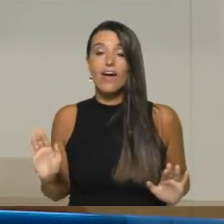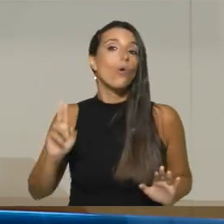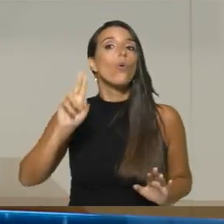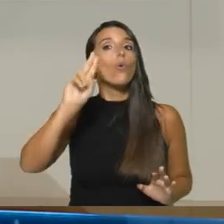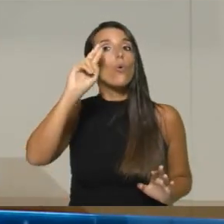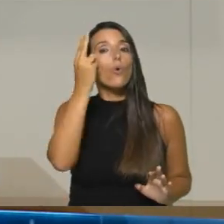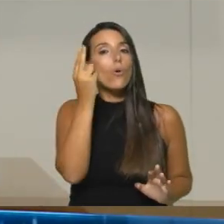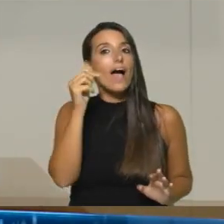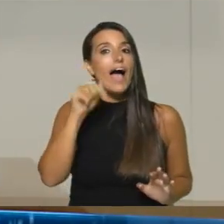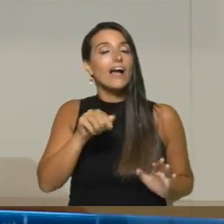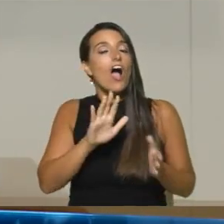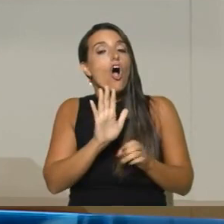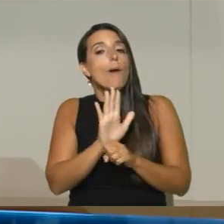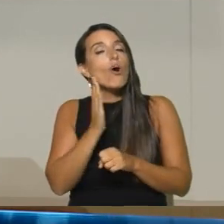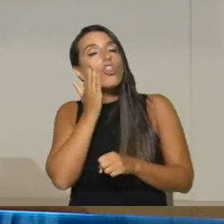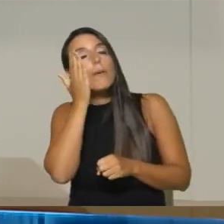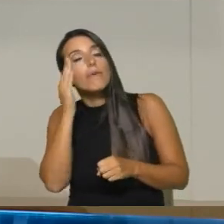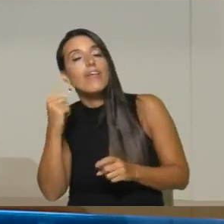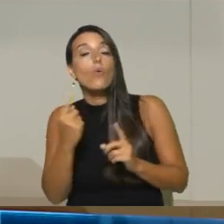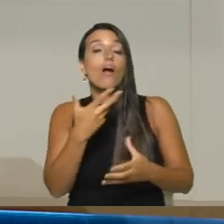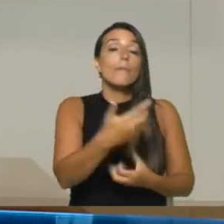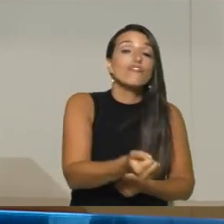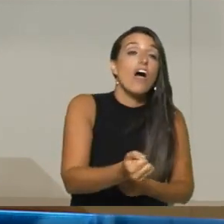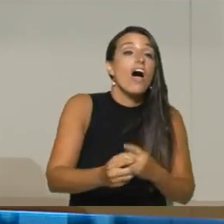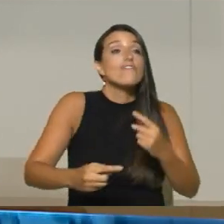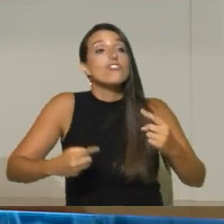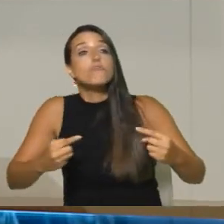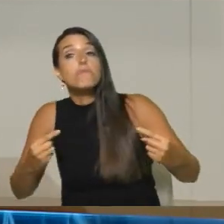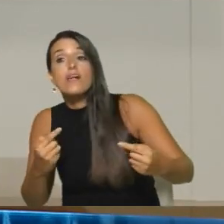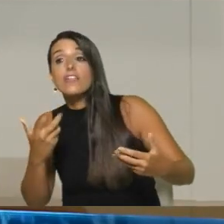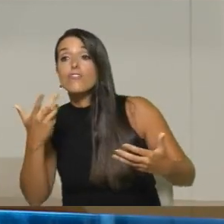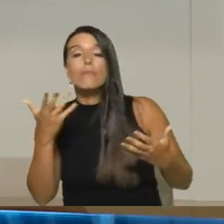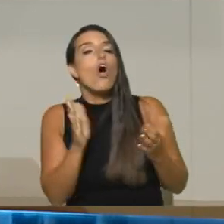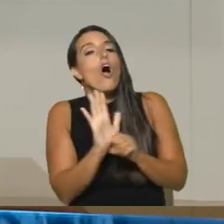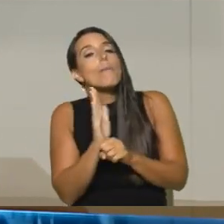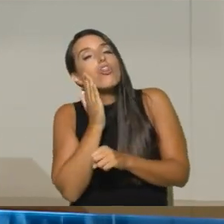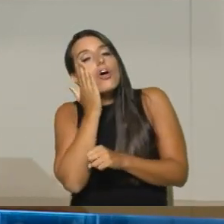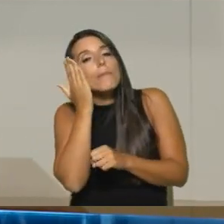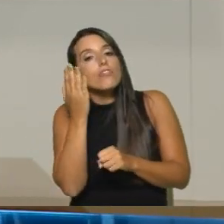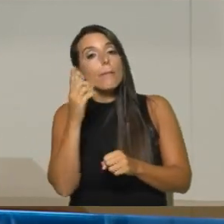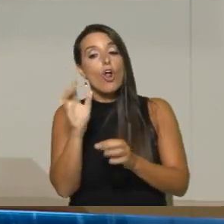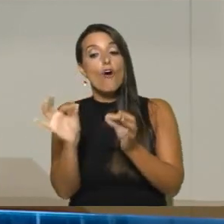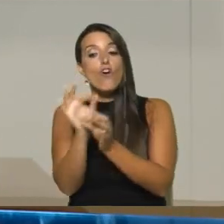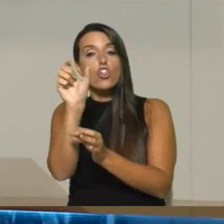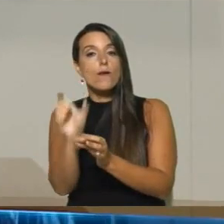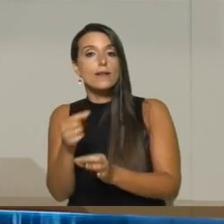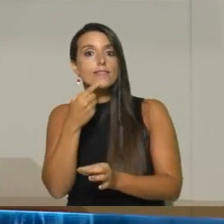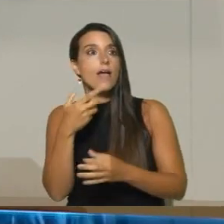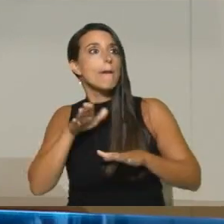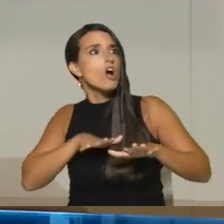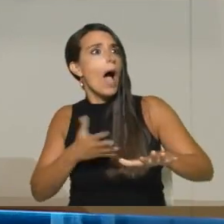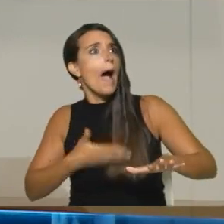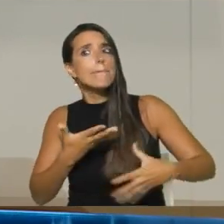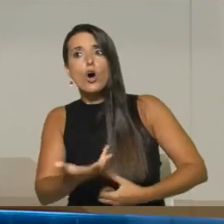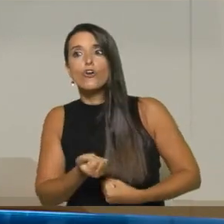dentro de todo estaba dormido unos apoyando otros el Lo cierto es que borda Berry llamó a una manifestación de apoyo no fue